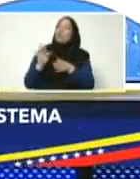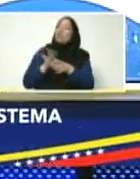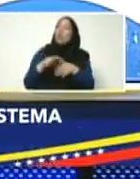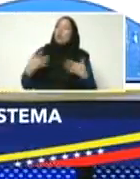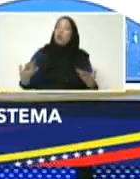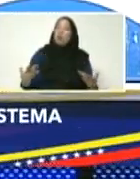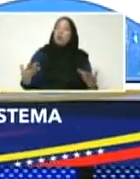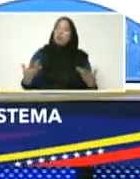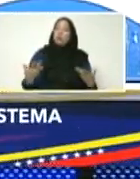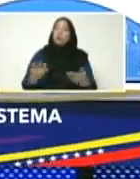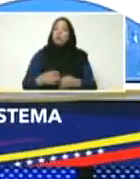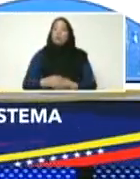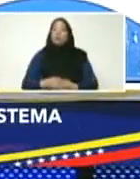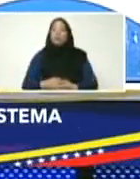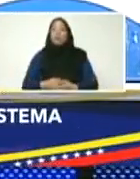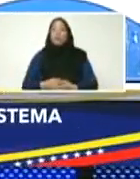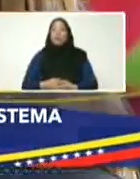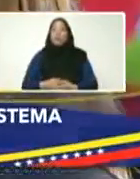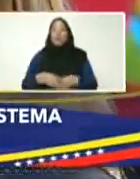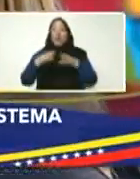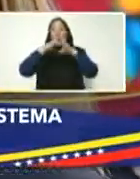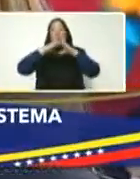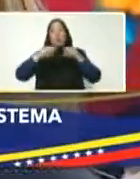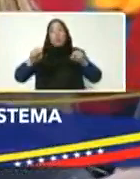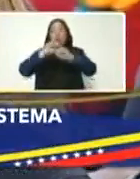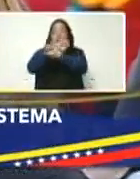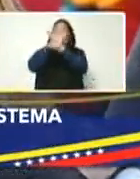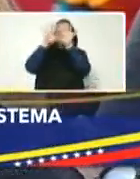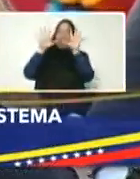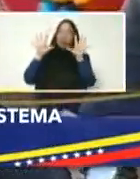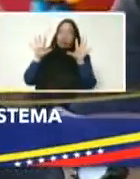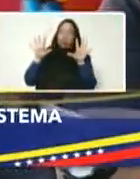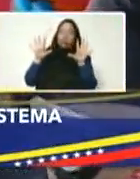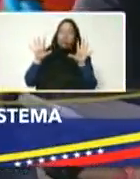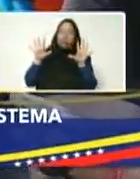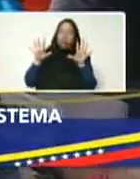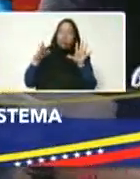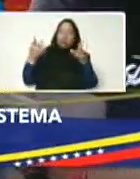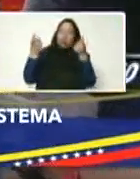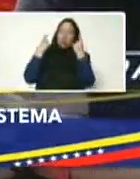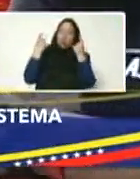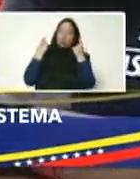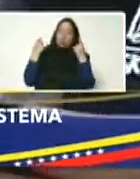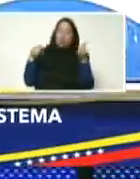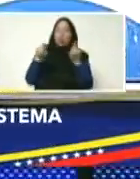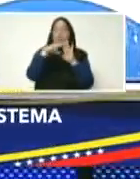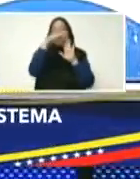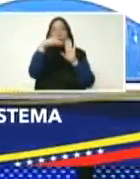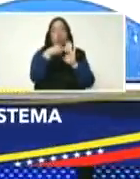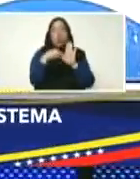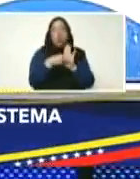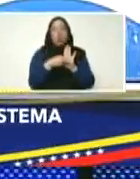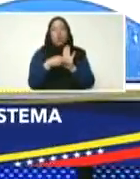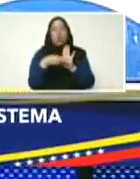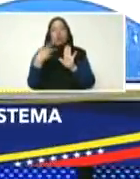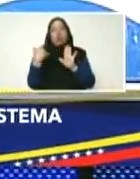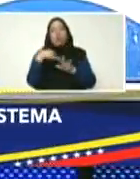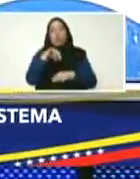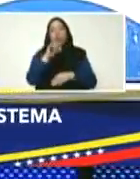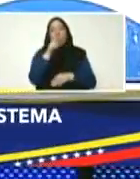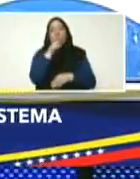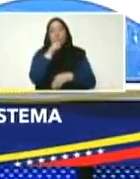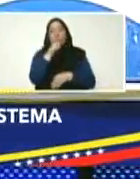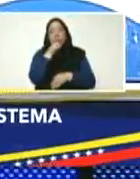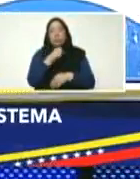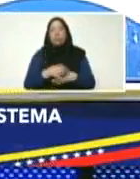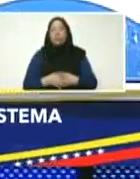¿Ah? Estoy muy claro en la doctrina de ese manual, en la utilidad de ese manual.